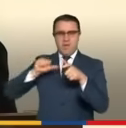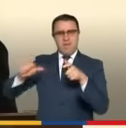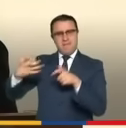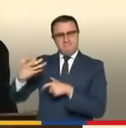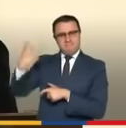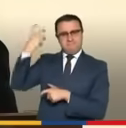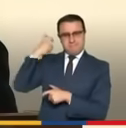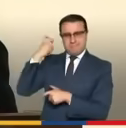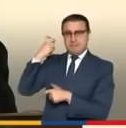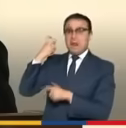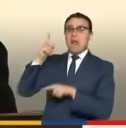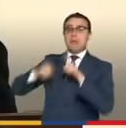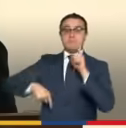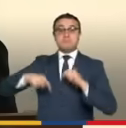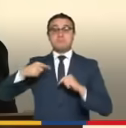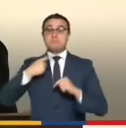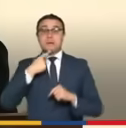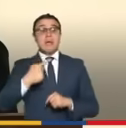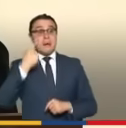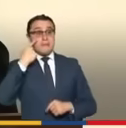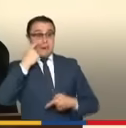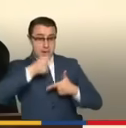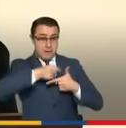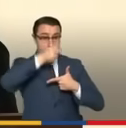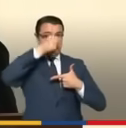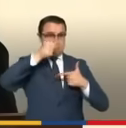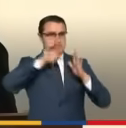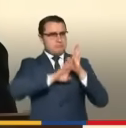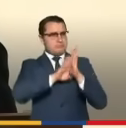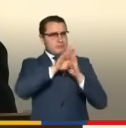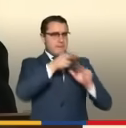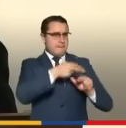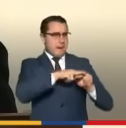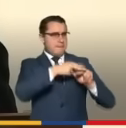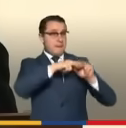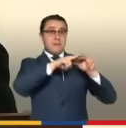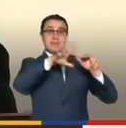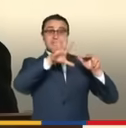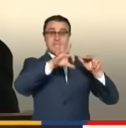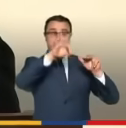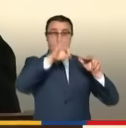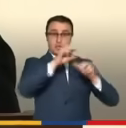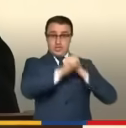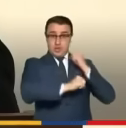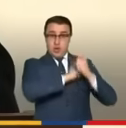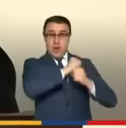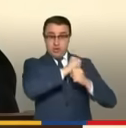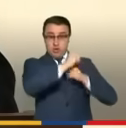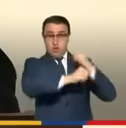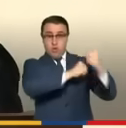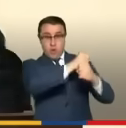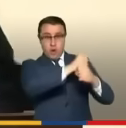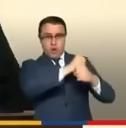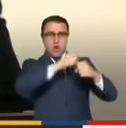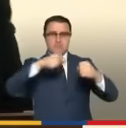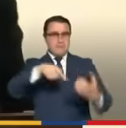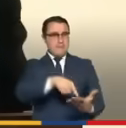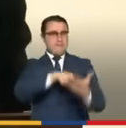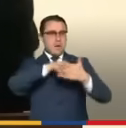entonces que si la economía iba a crecer 5% anual de manera permanente, y nos mostraban los